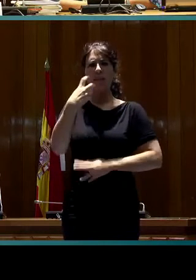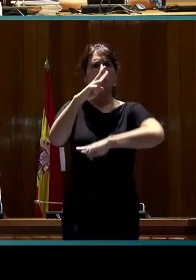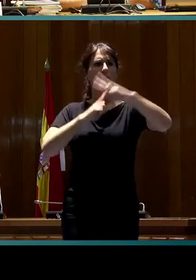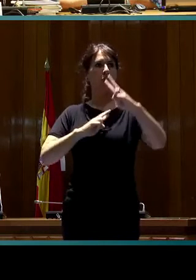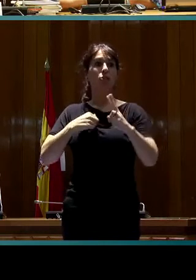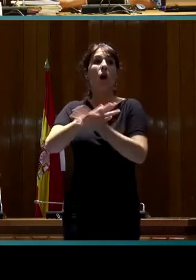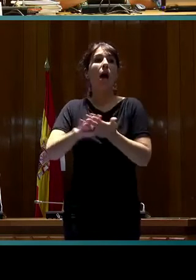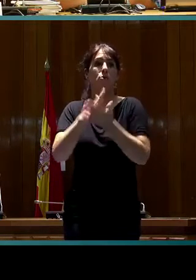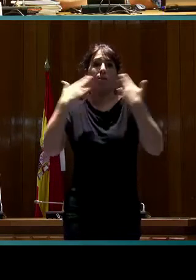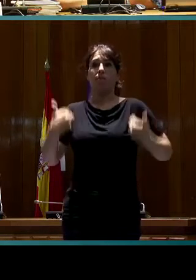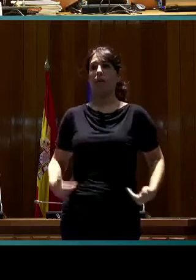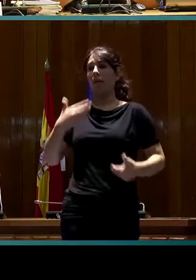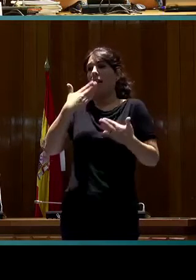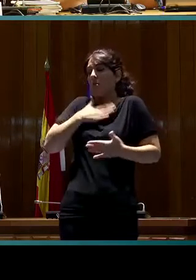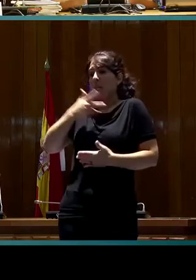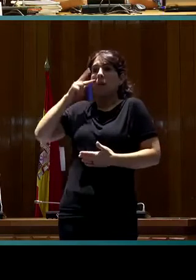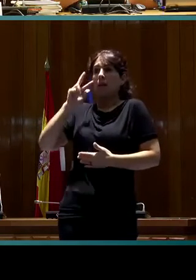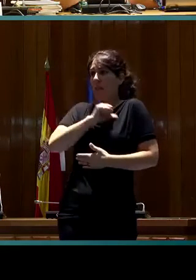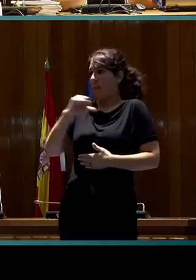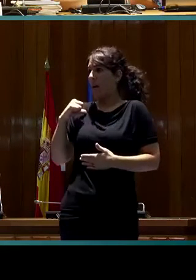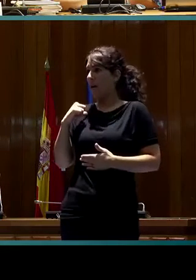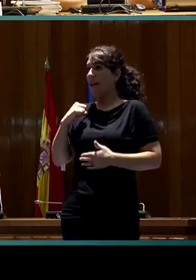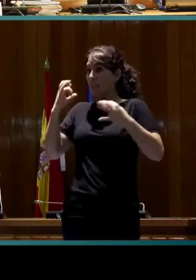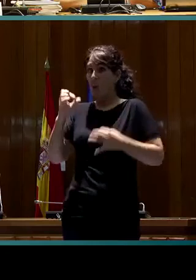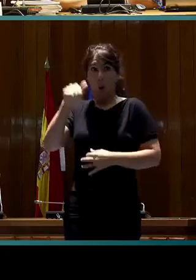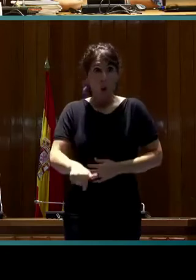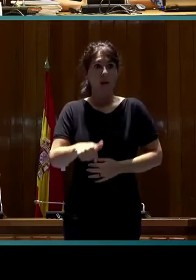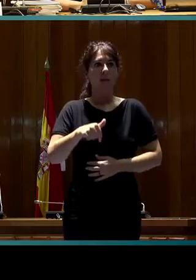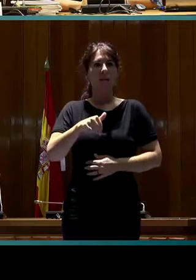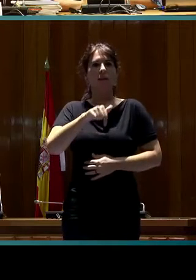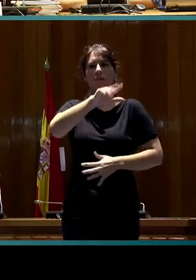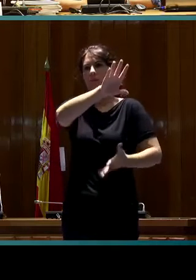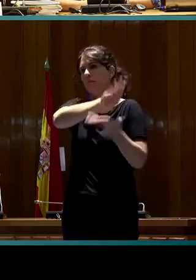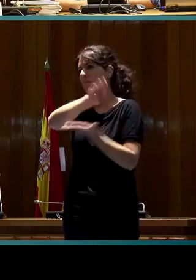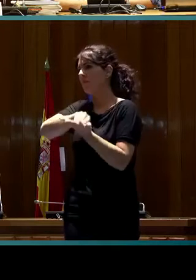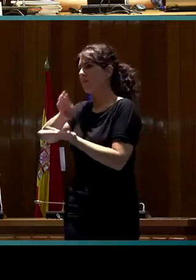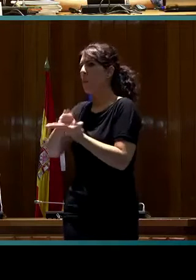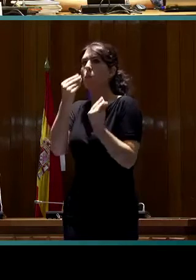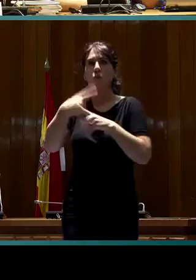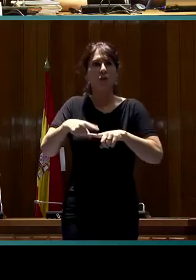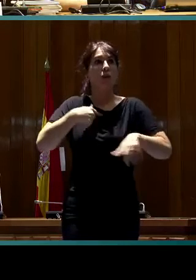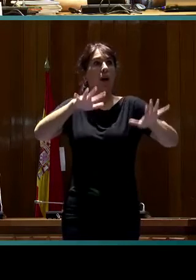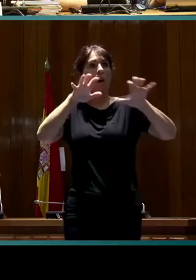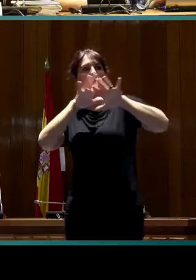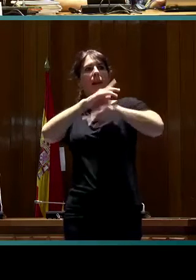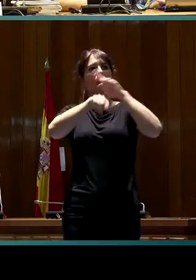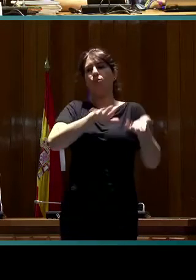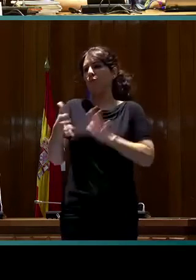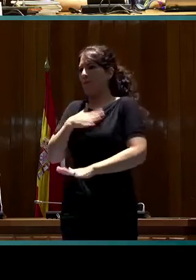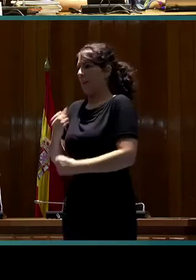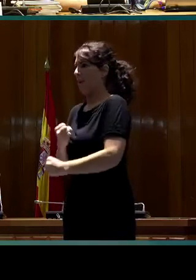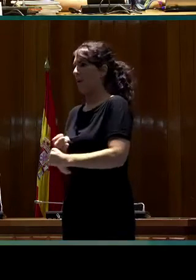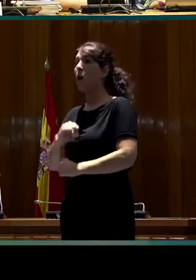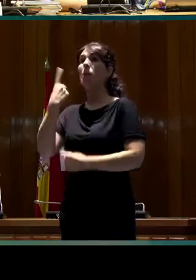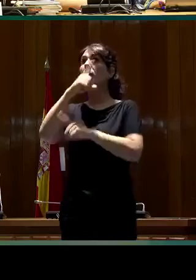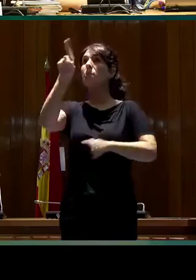personal y seguramente hoy, en estos días, aprenderé muchas cosas que me servirán para mi trabajo, ¿no? La primera pregunta sería esta, la de